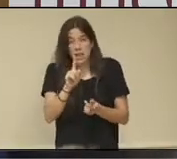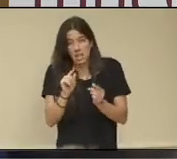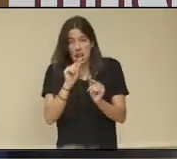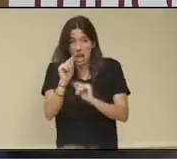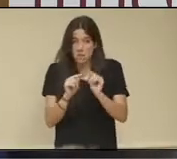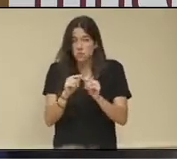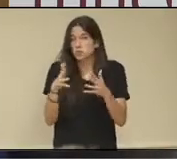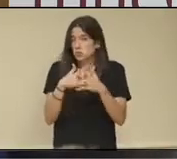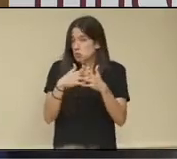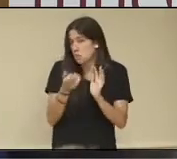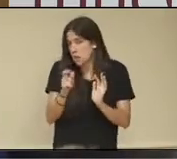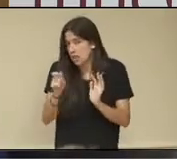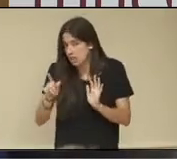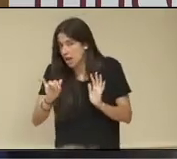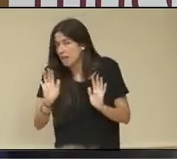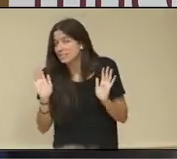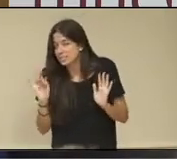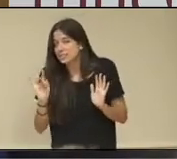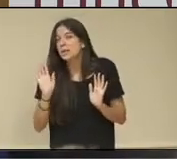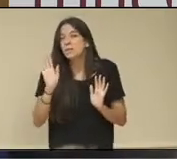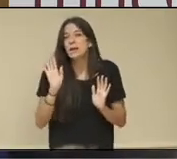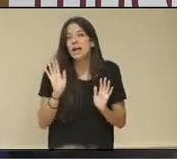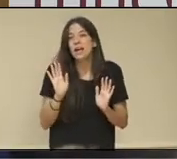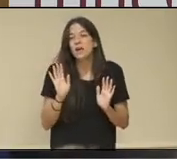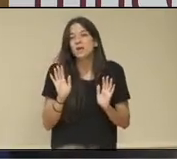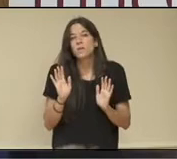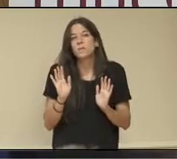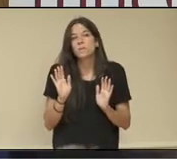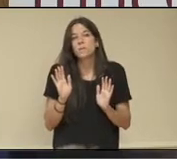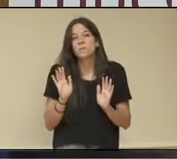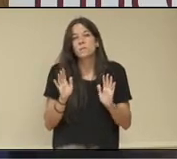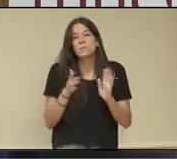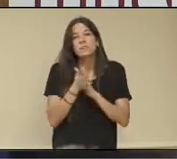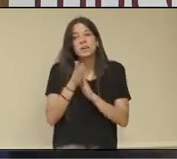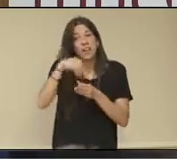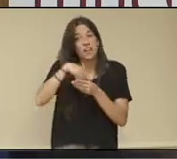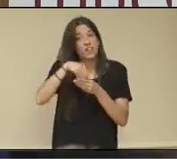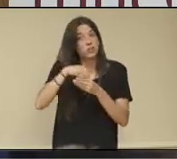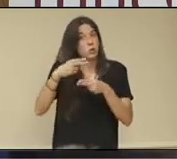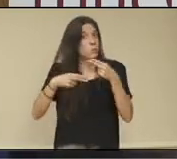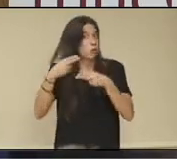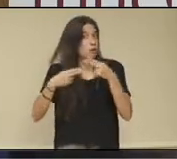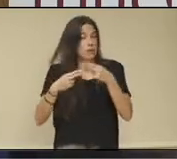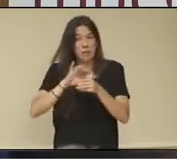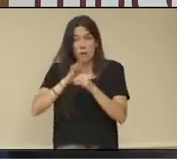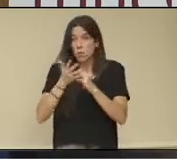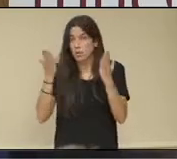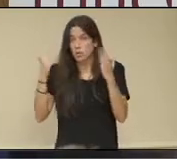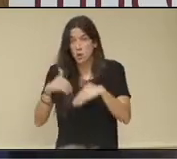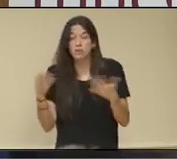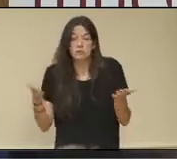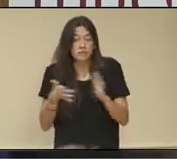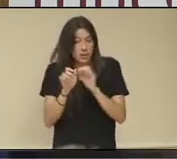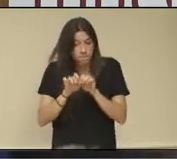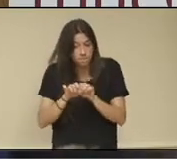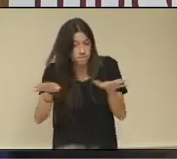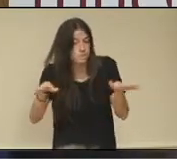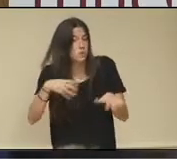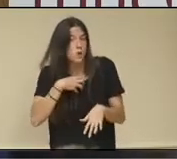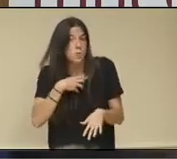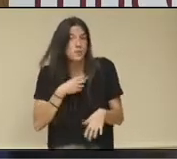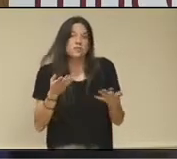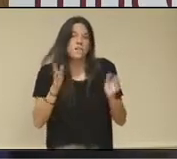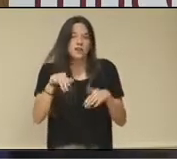similar a la que tiene el virus, pero al no llevar en sí misma la proteína de la envuelta, no pueden propagarse y eso le hace seguro.